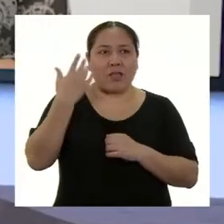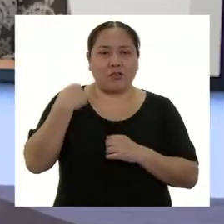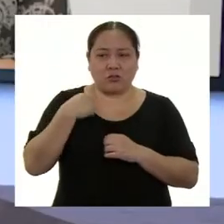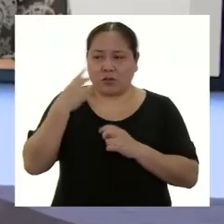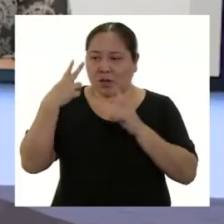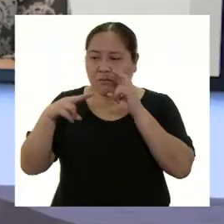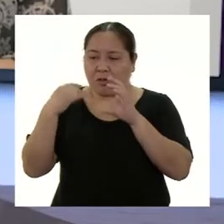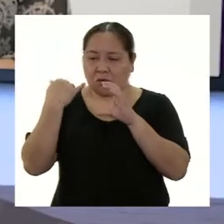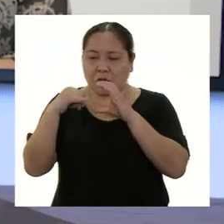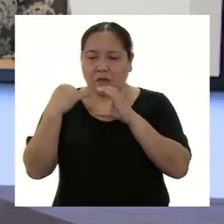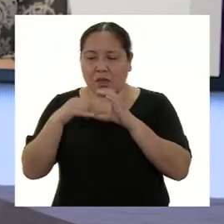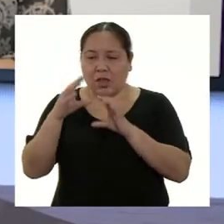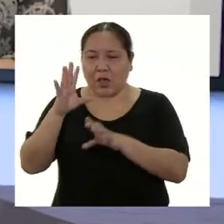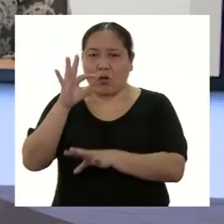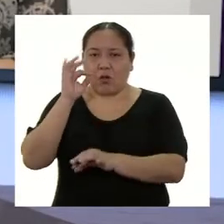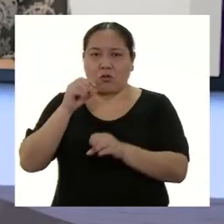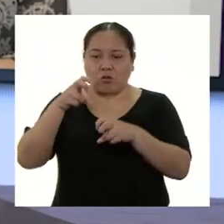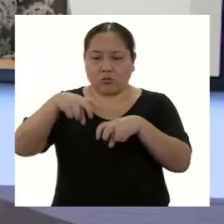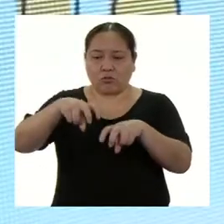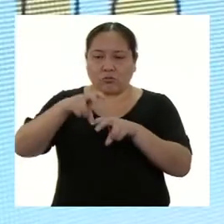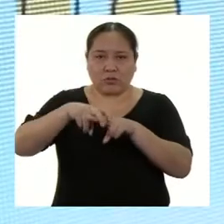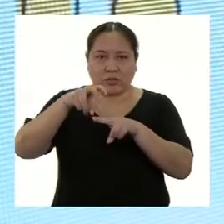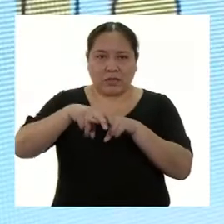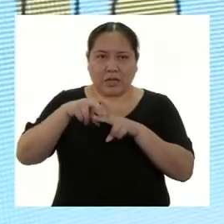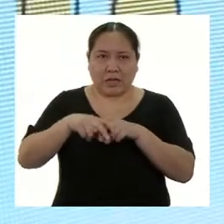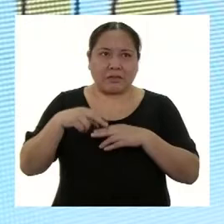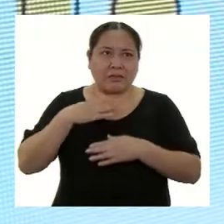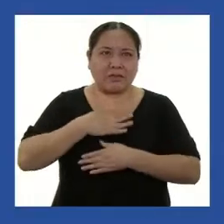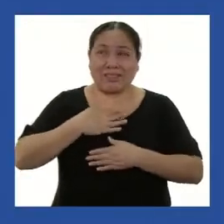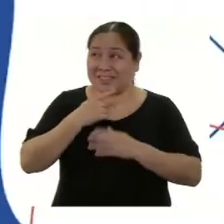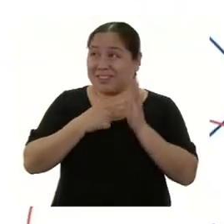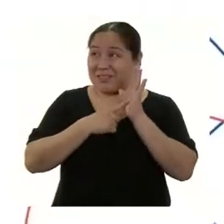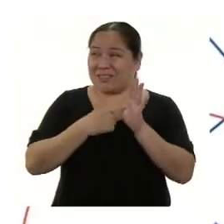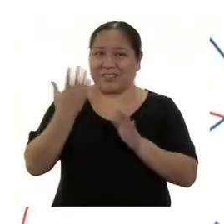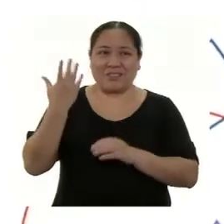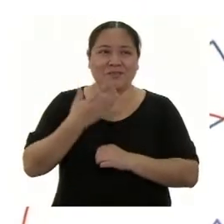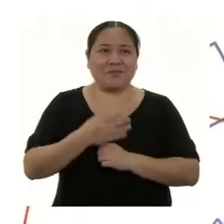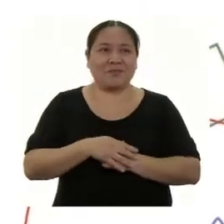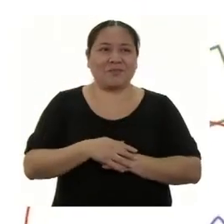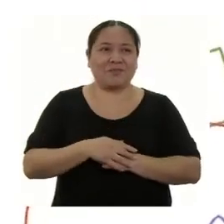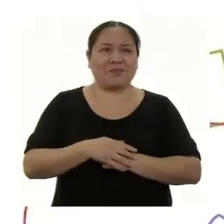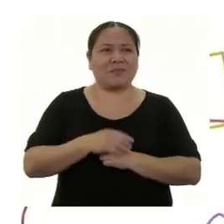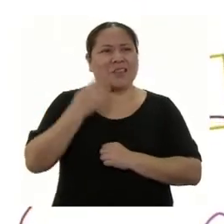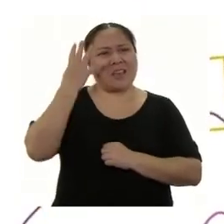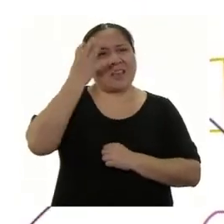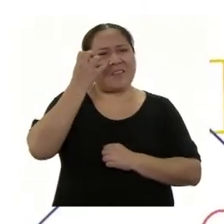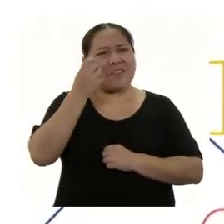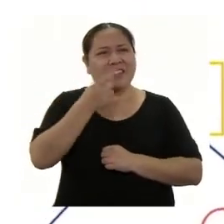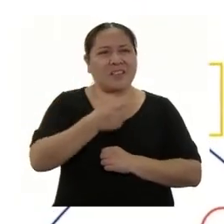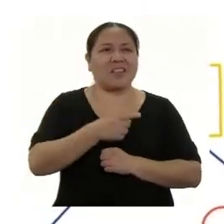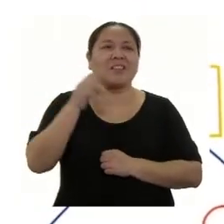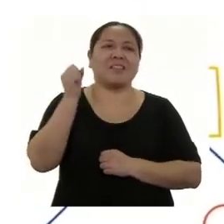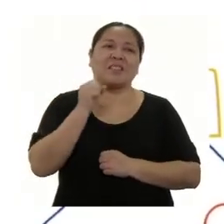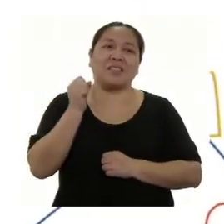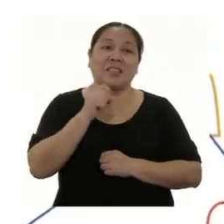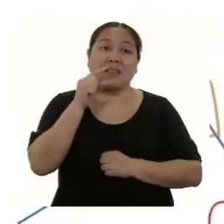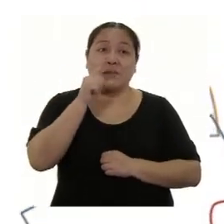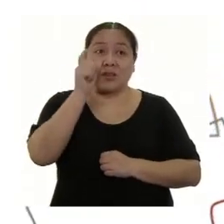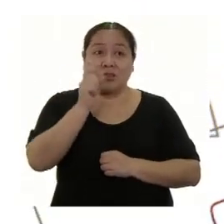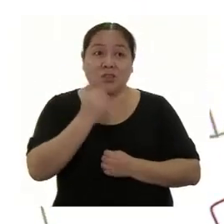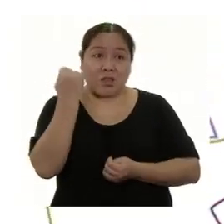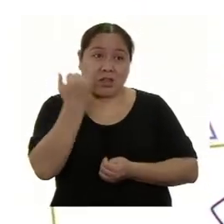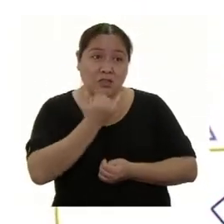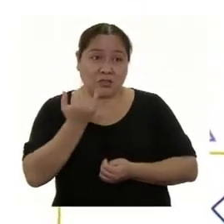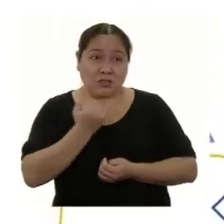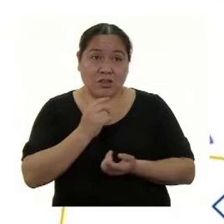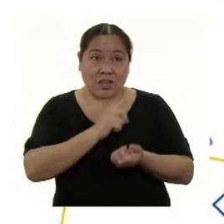en internet y encontré un sillón bien divertido. Mire, se lo enseño. ¡Qué bonito! Y claro, quien lo diseñó